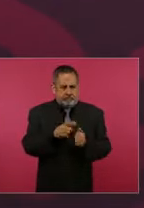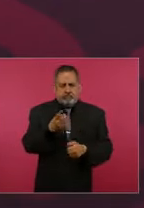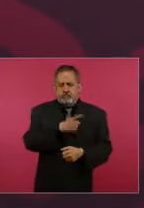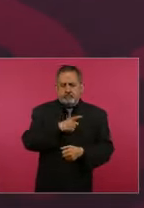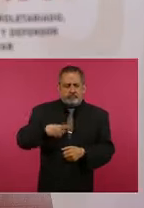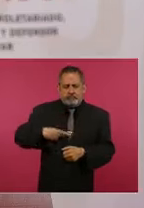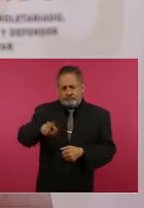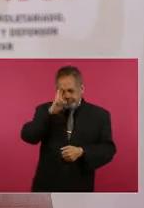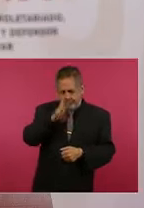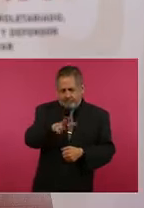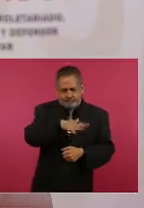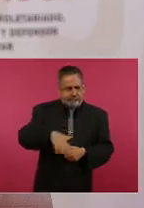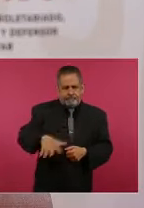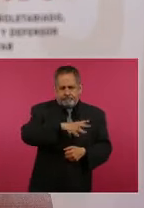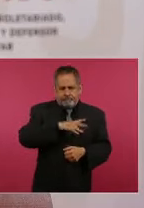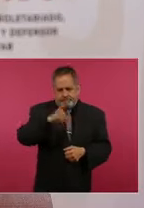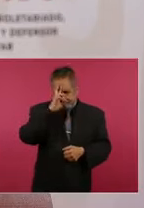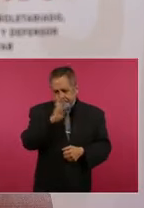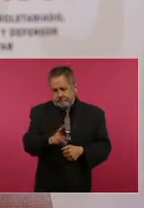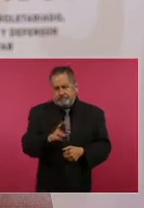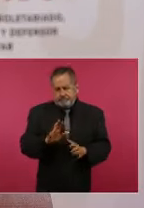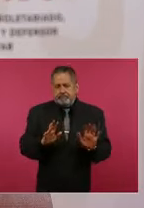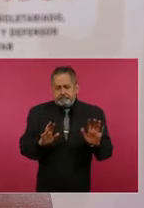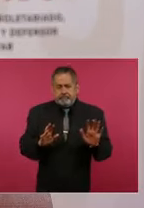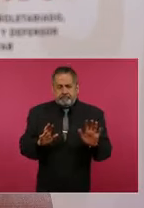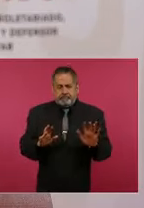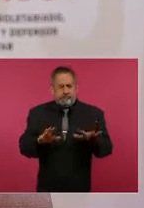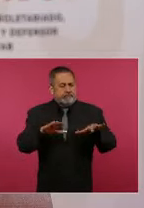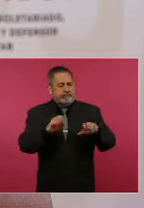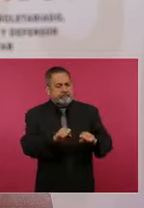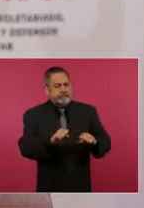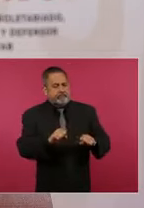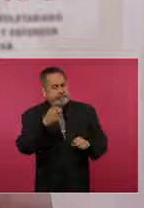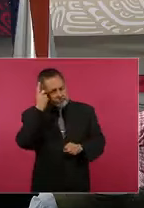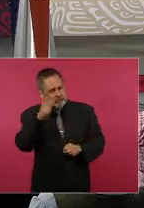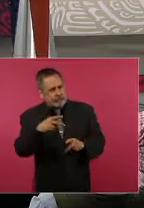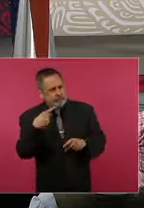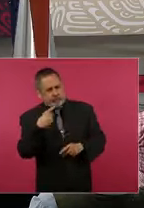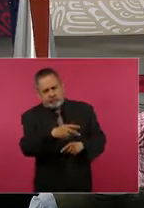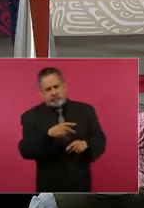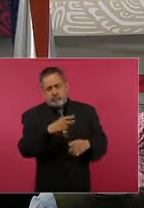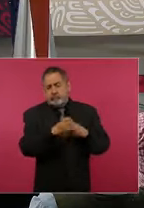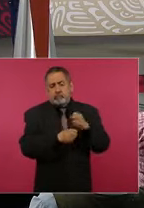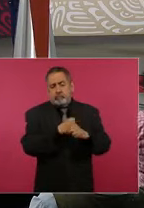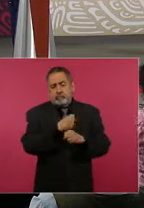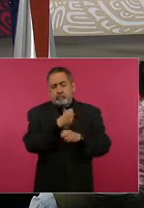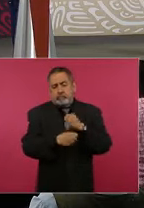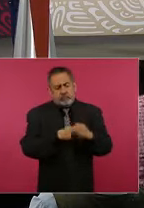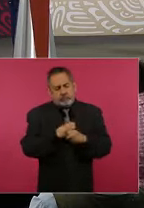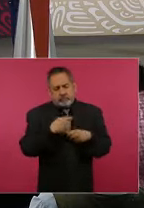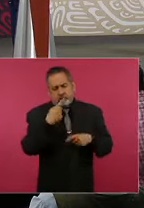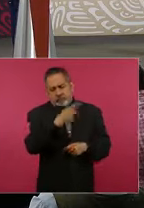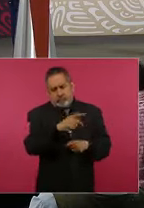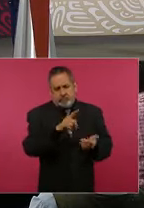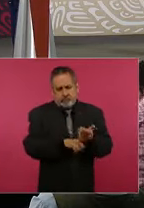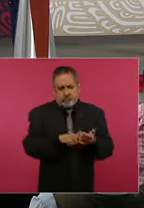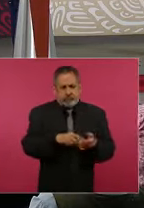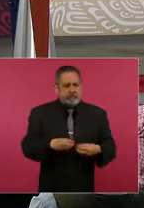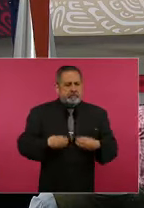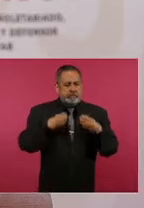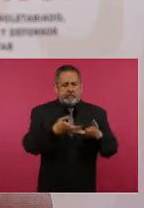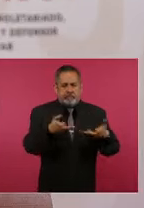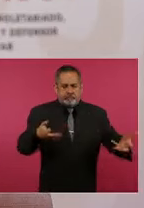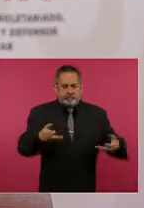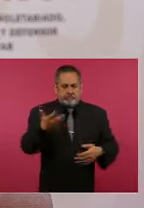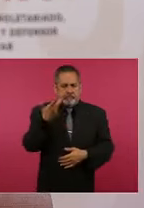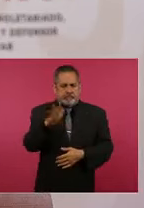ya la posesión que tienen desde hace muchos años, sí, quienes están en este predio de